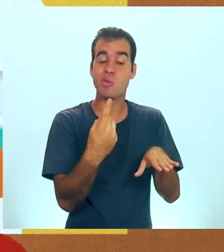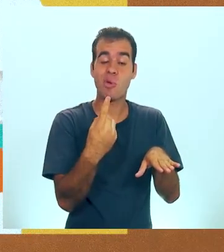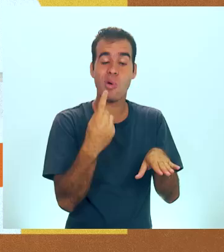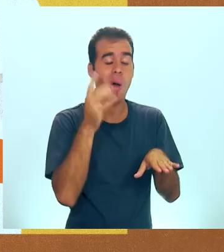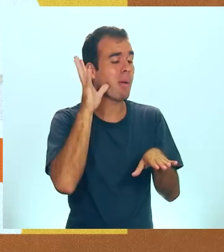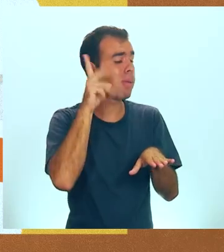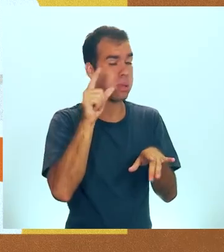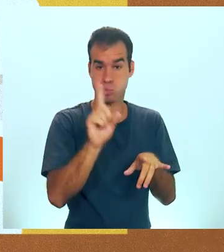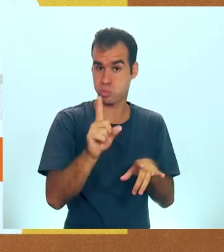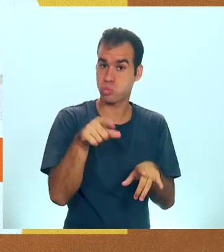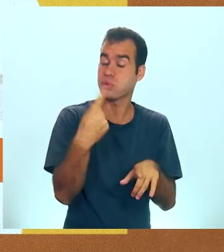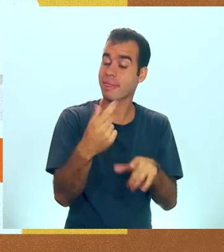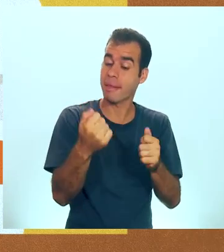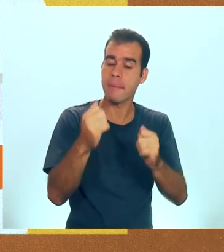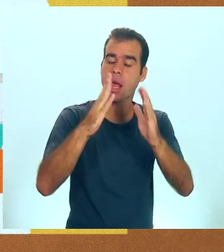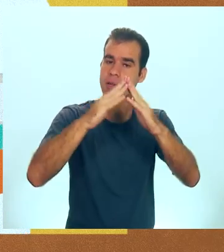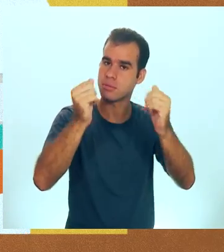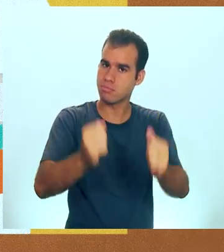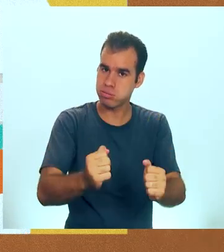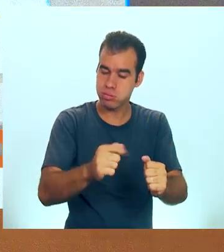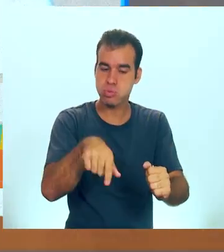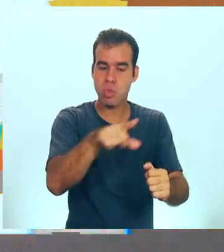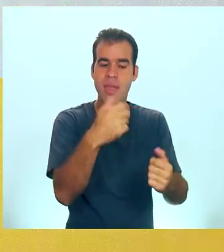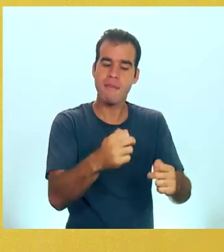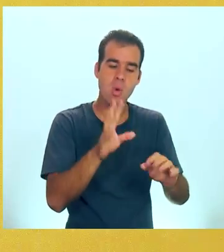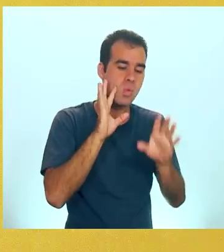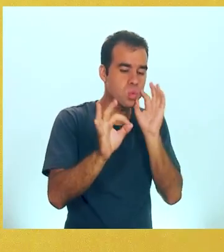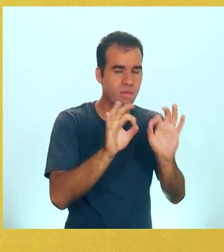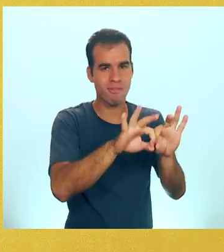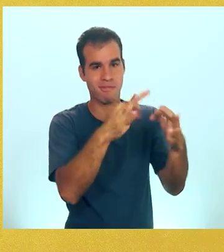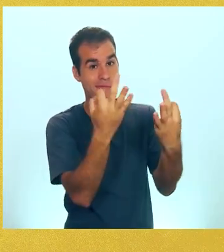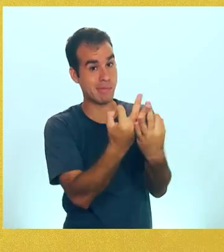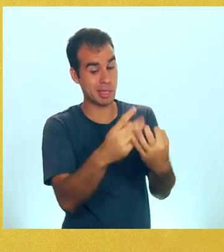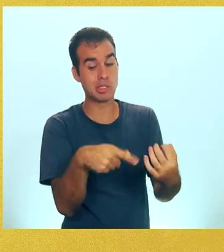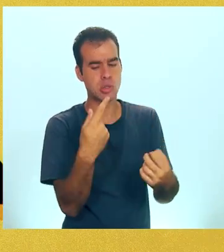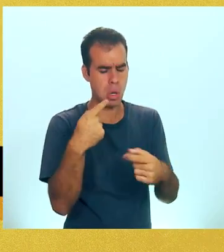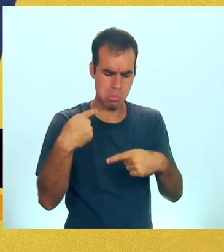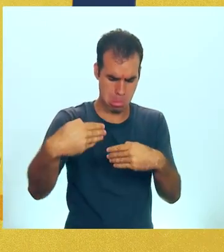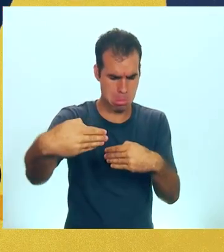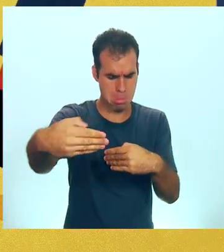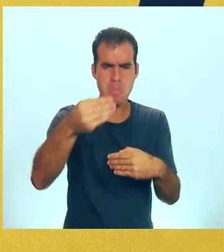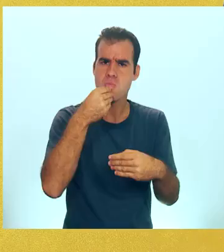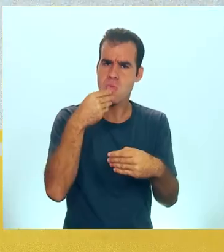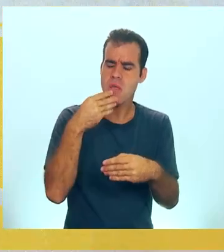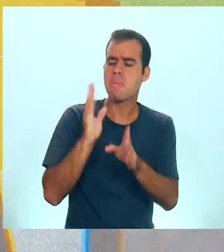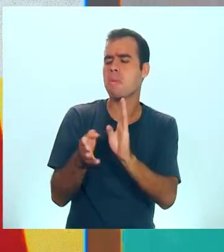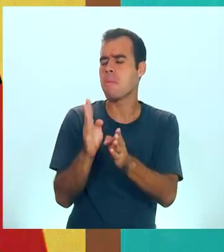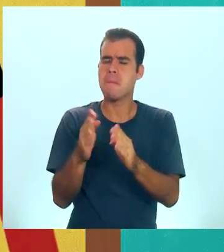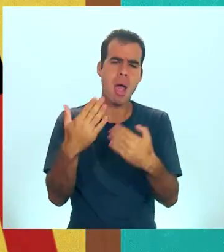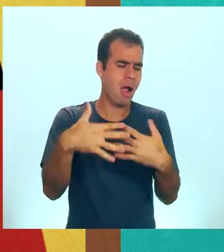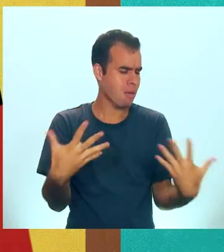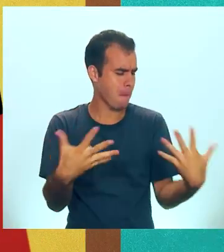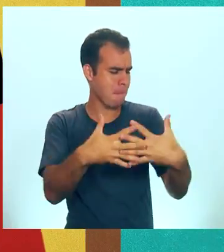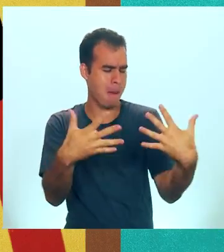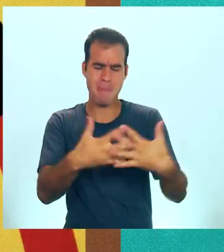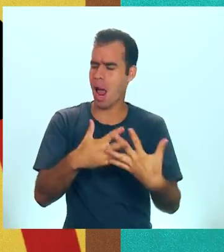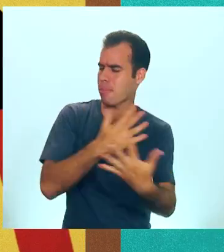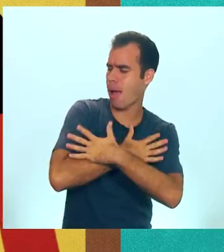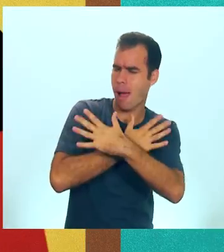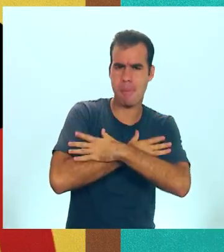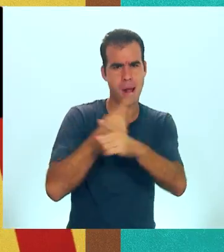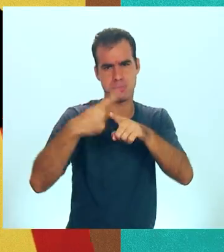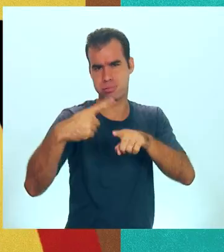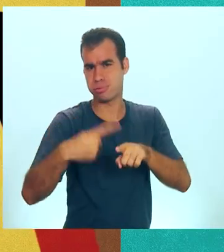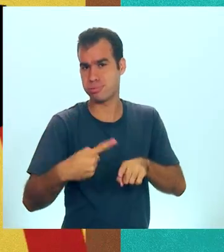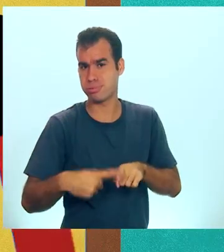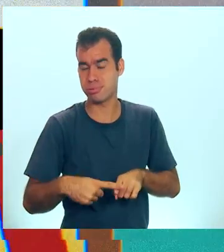héroe de tu propia familia. Que pronto volveremos a andar por el barrio, ir a bailar a un concierto o gritar en un estadio.